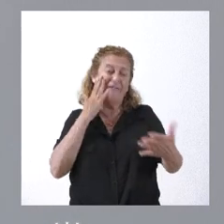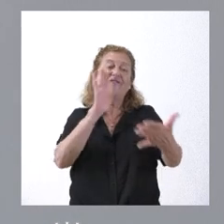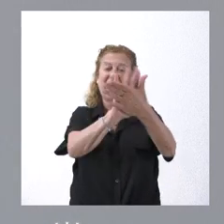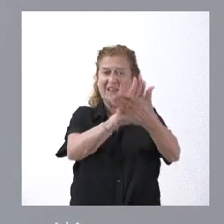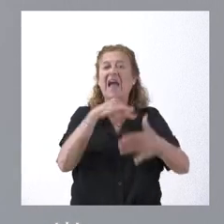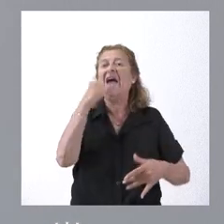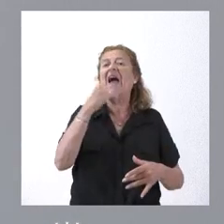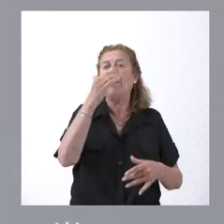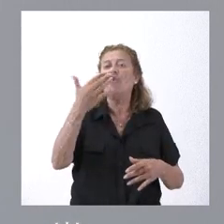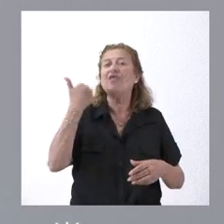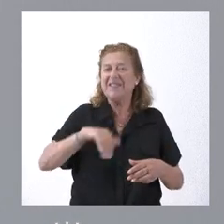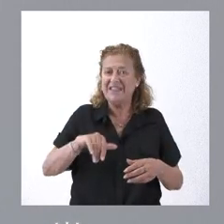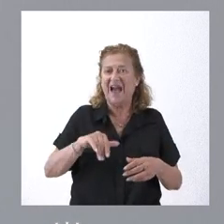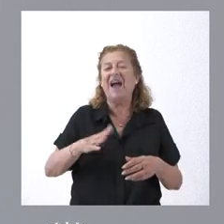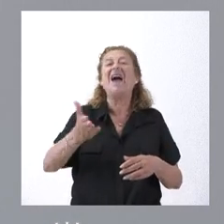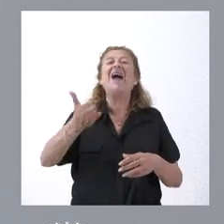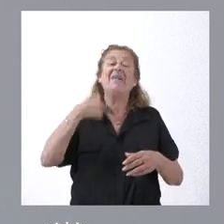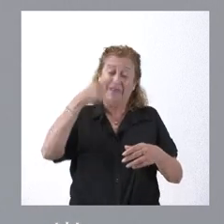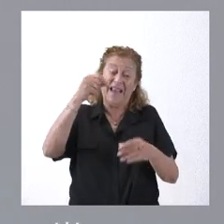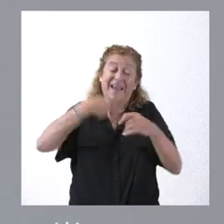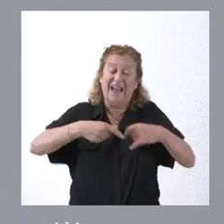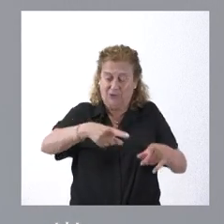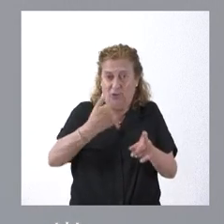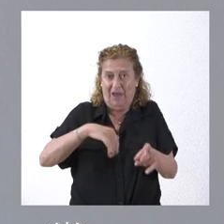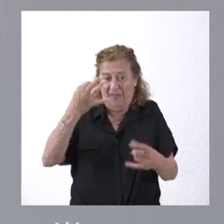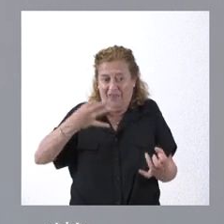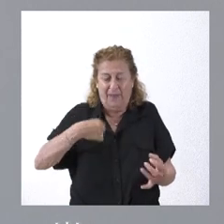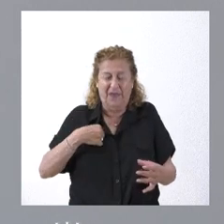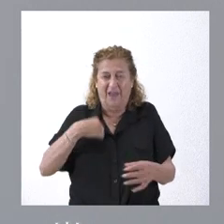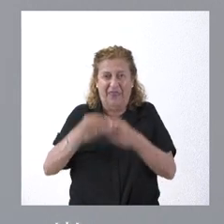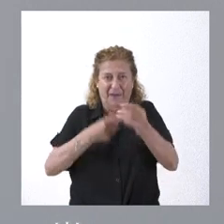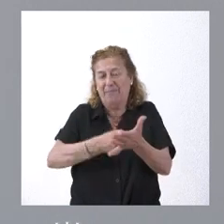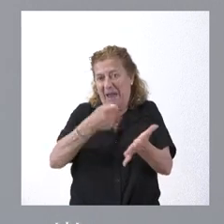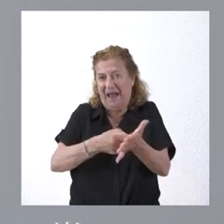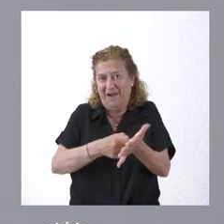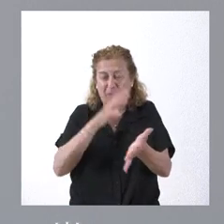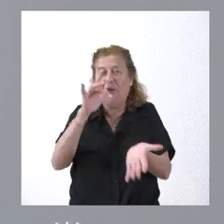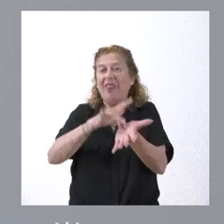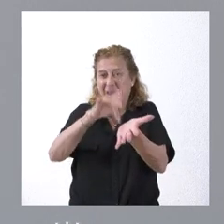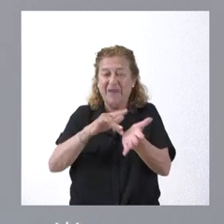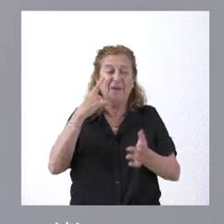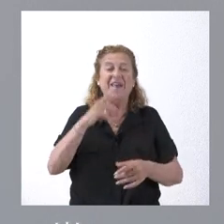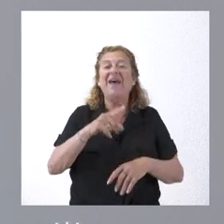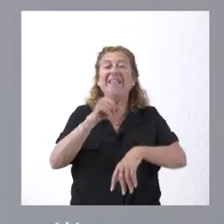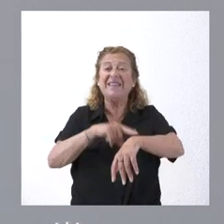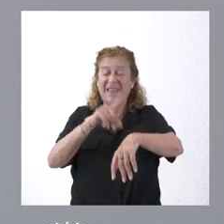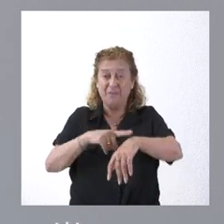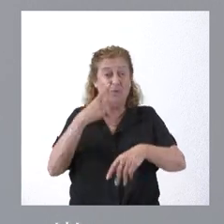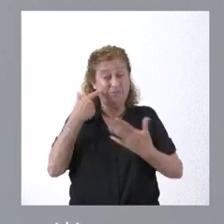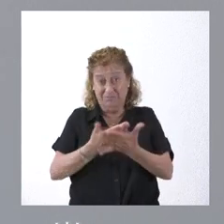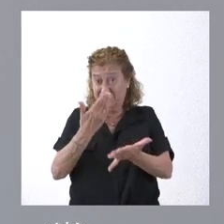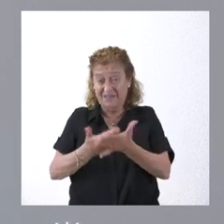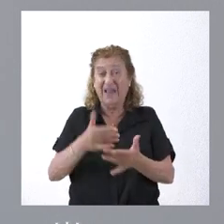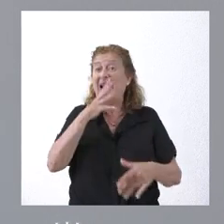ya habíamos incurrido en ese gasto y que teníamos la obligación de realizarlo, visto que, además, el tiempo ha demostrado que a día de hoy